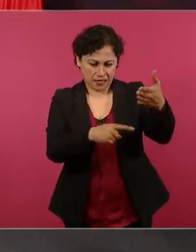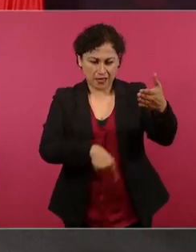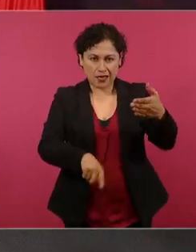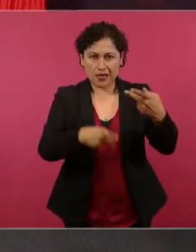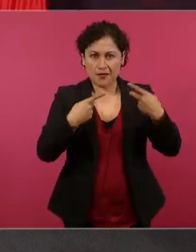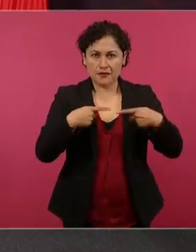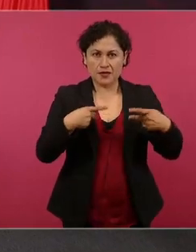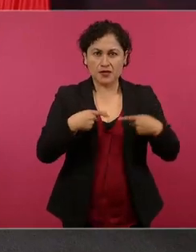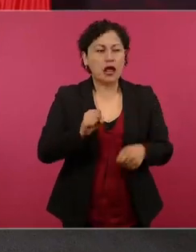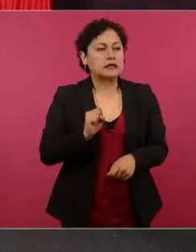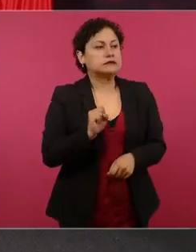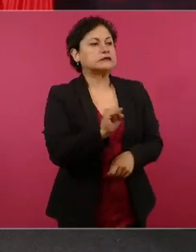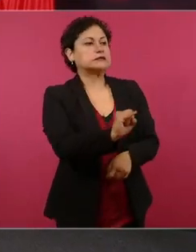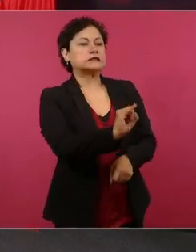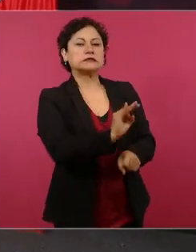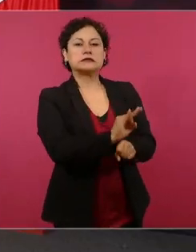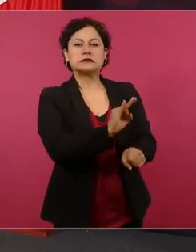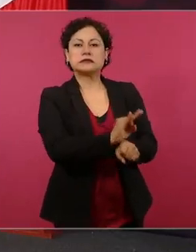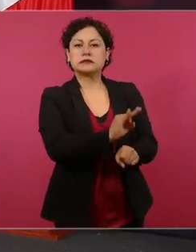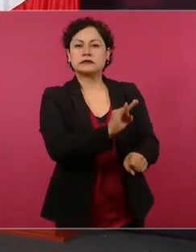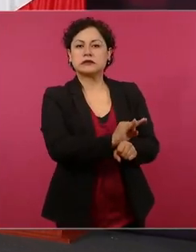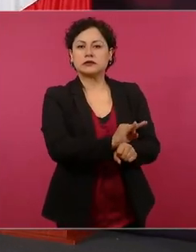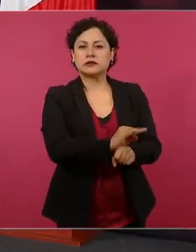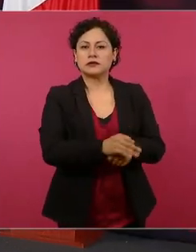avalando el fraude.